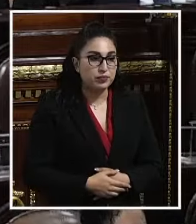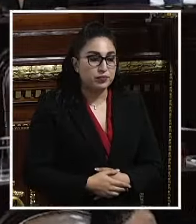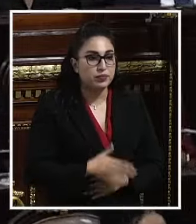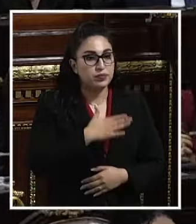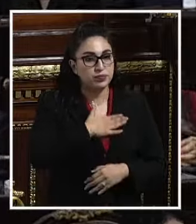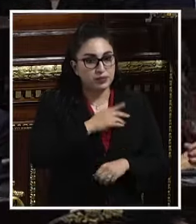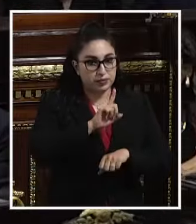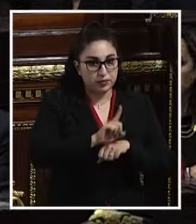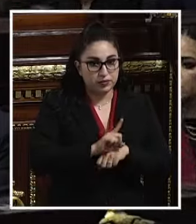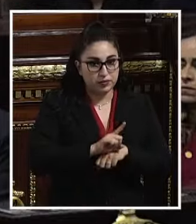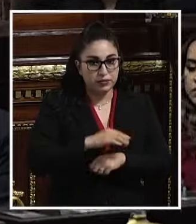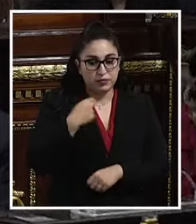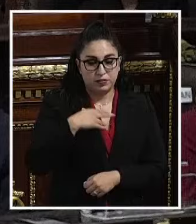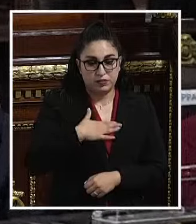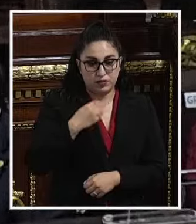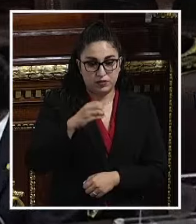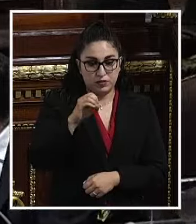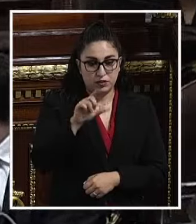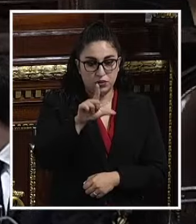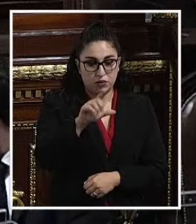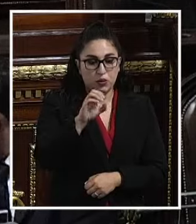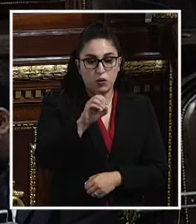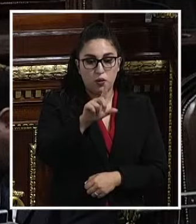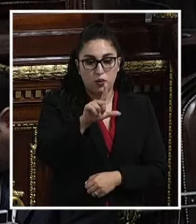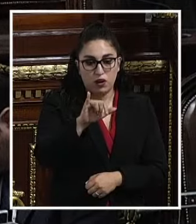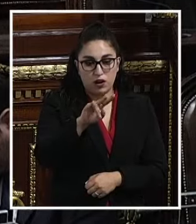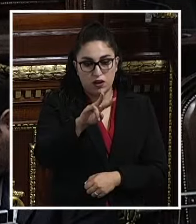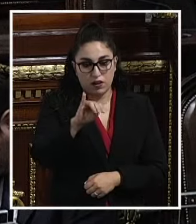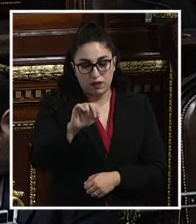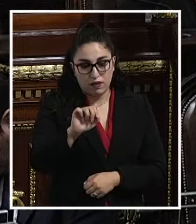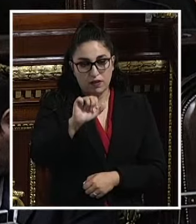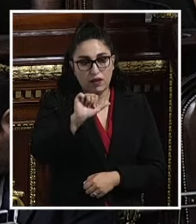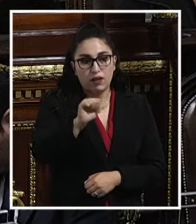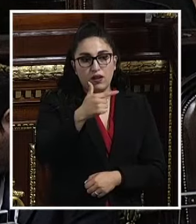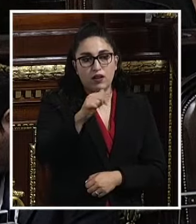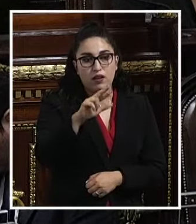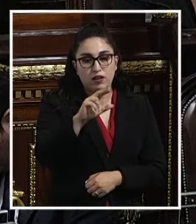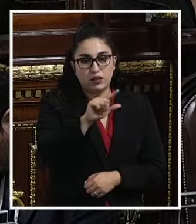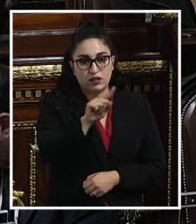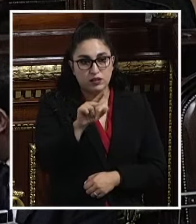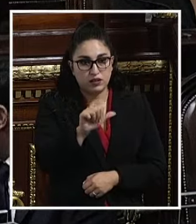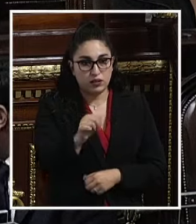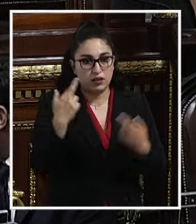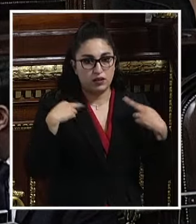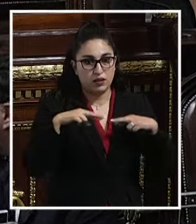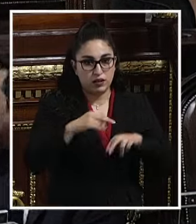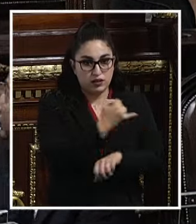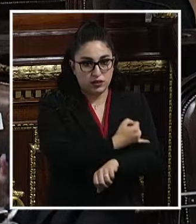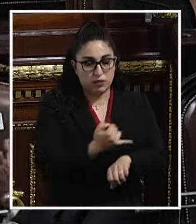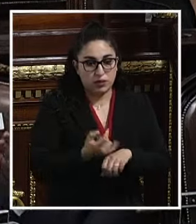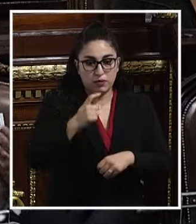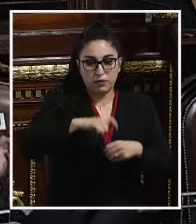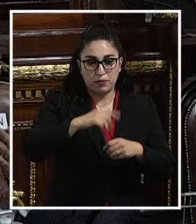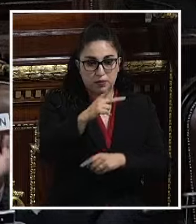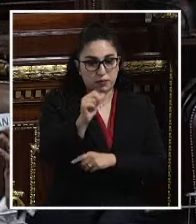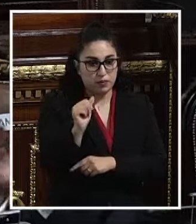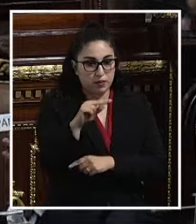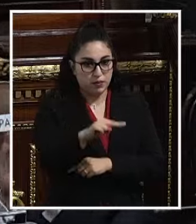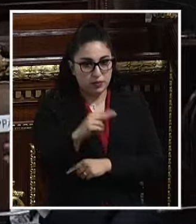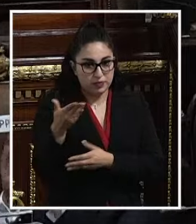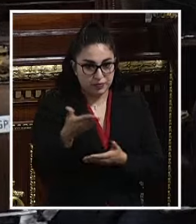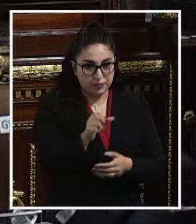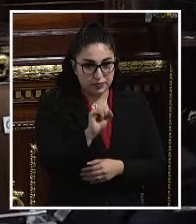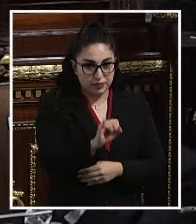Buenos días, Olivia Garza, orgullosamente de Acción Nacional y de Iztapalapa, presente.